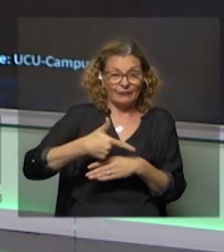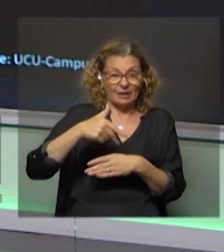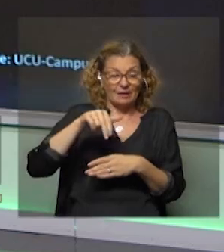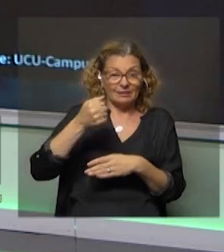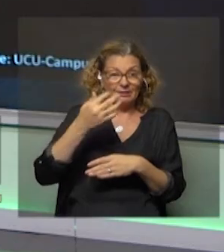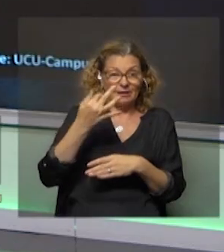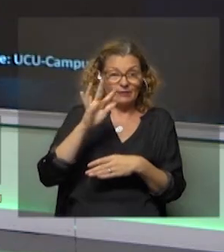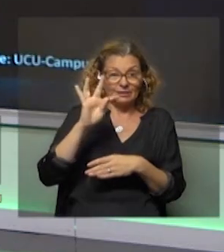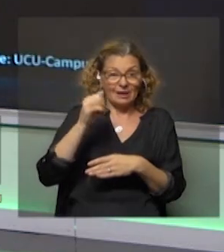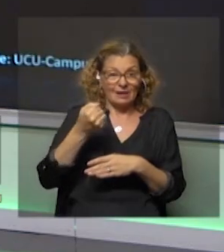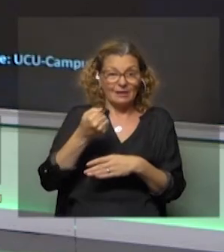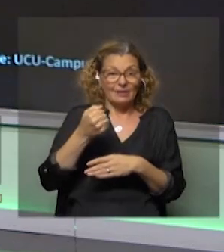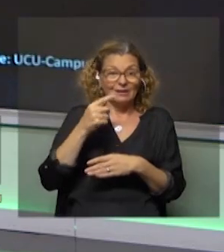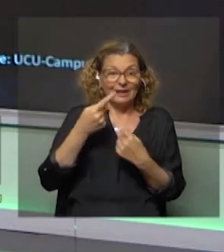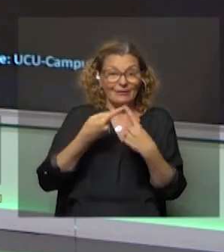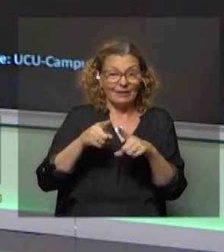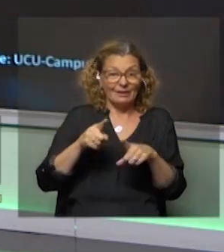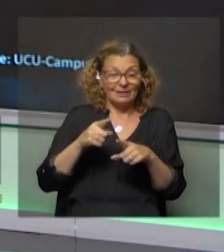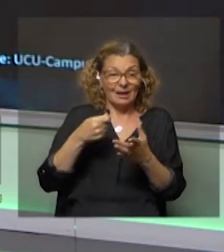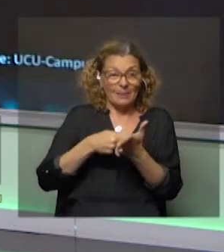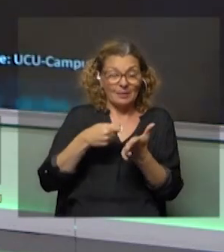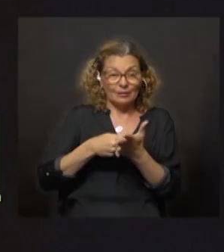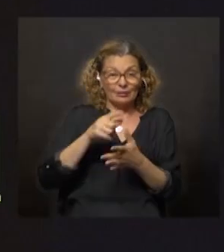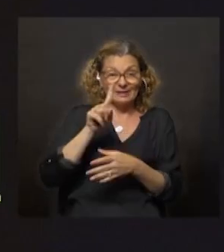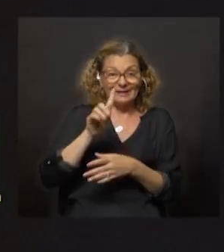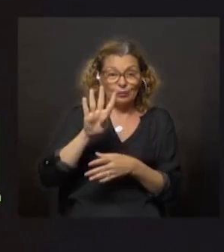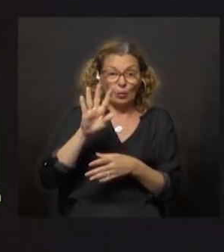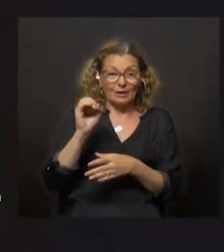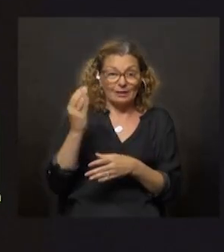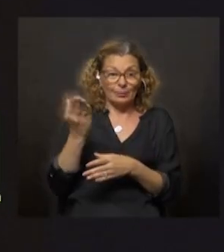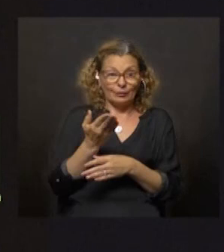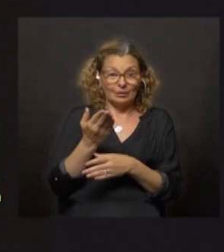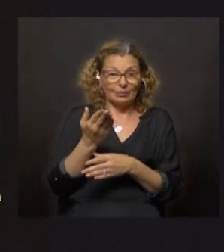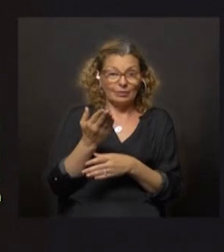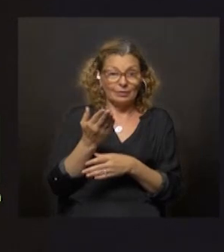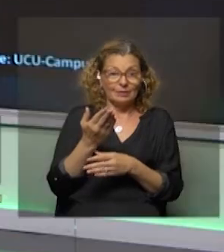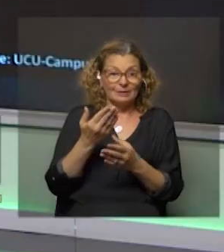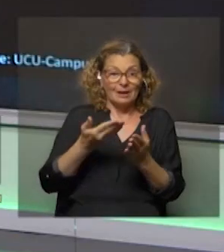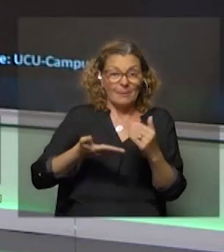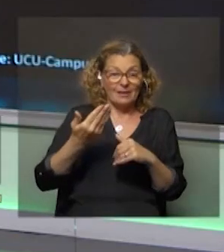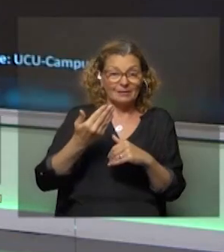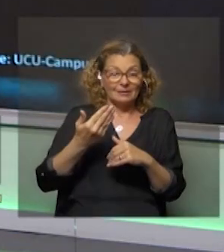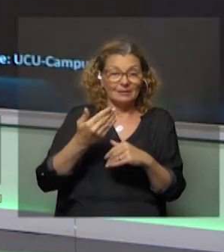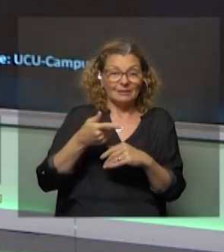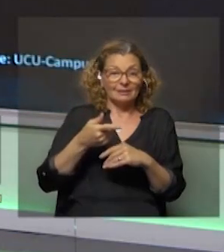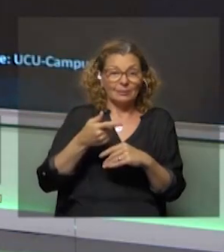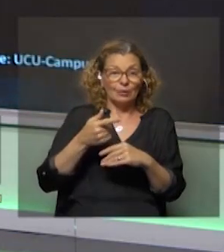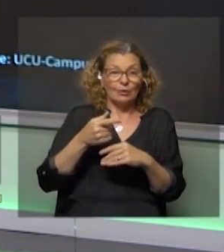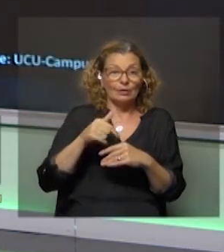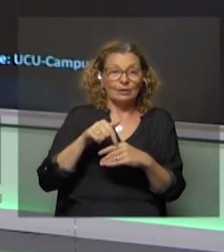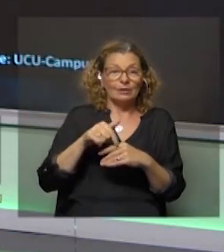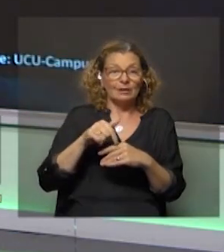nafta y el gasoil En el caso de la nafta la diferencia de precios es de 140 por ciento Sería más si no estuviera operando el beneficio